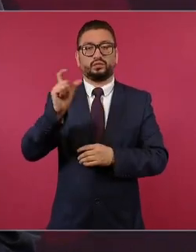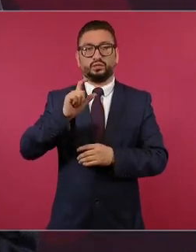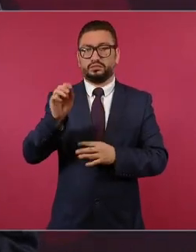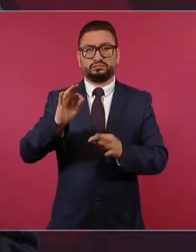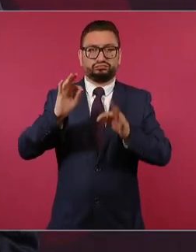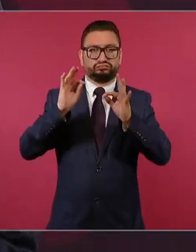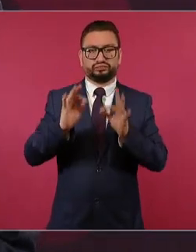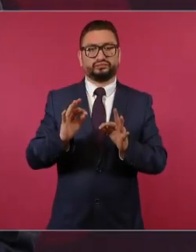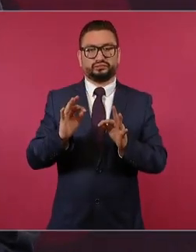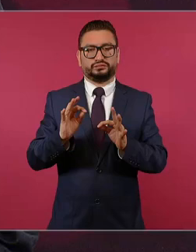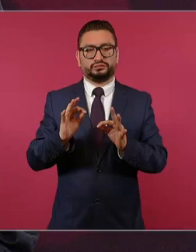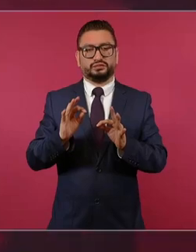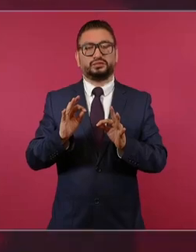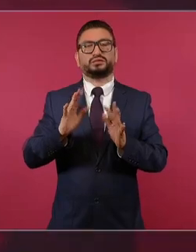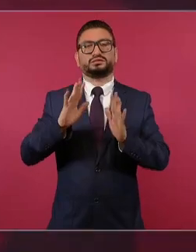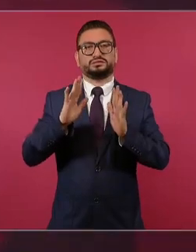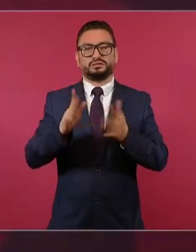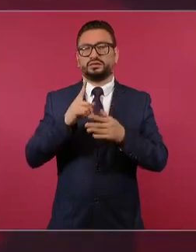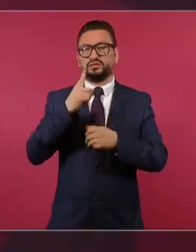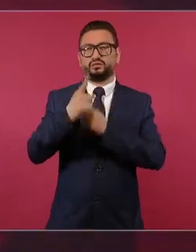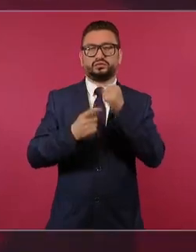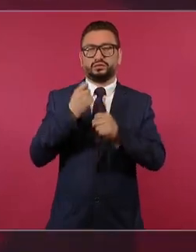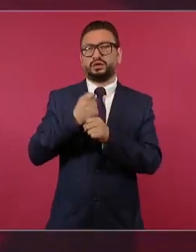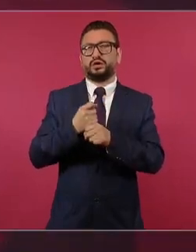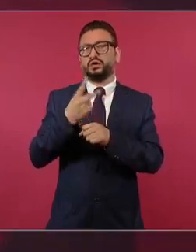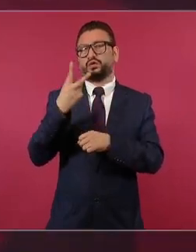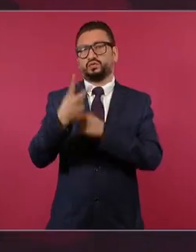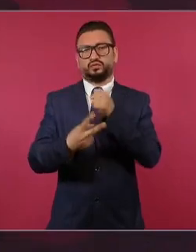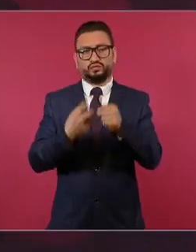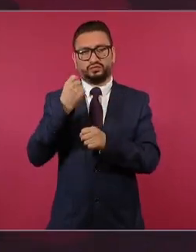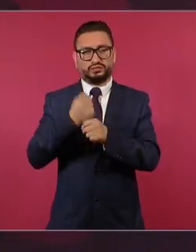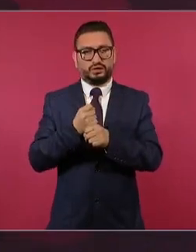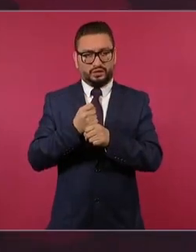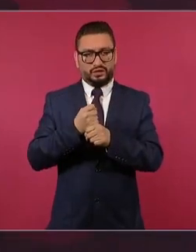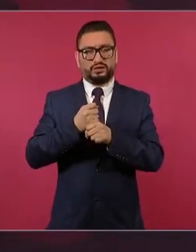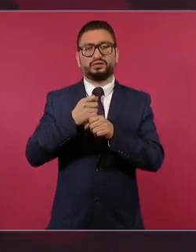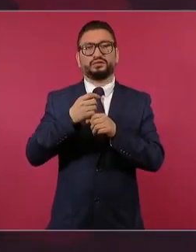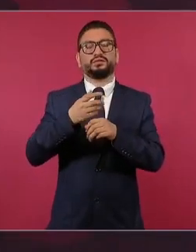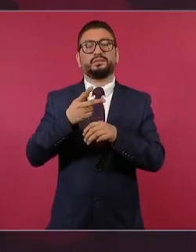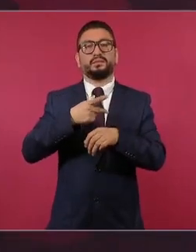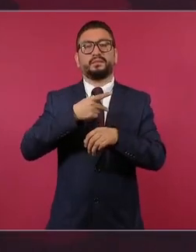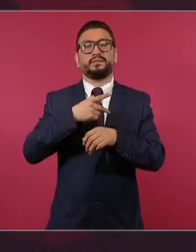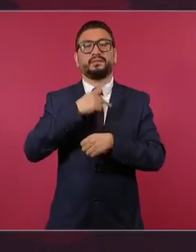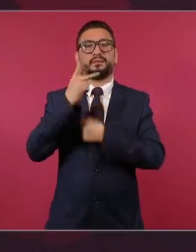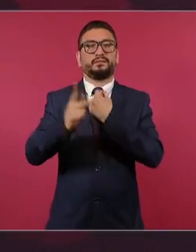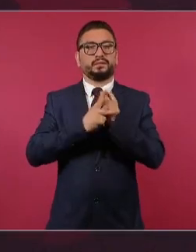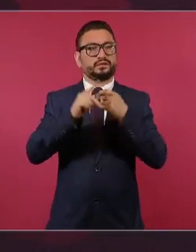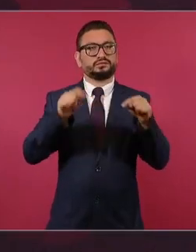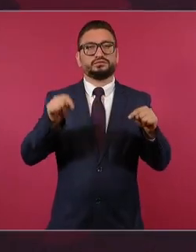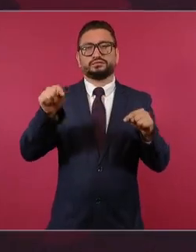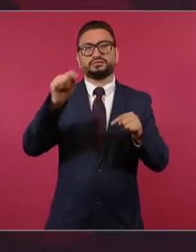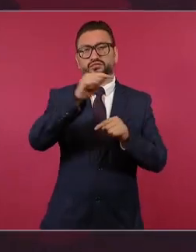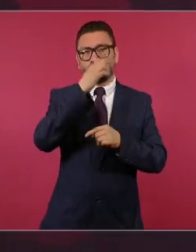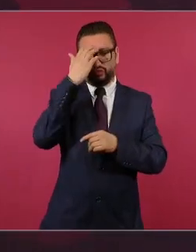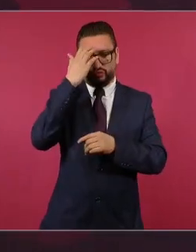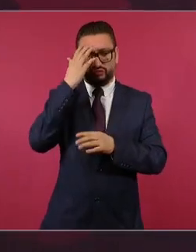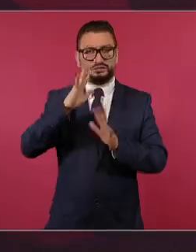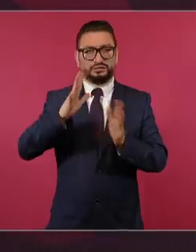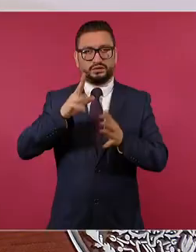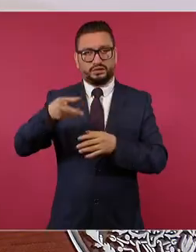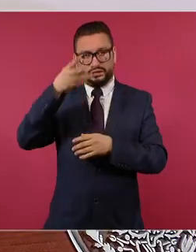están pues estuvieron un año, dos años recorriendo el país y ya aprendieron,